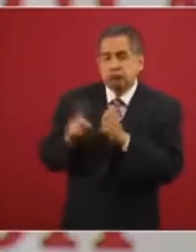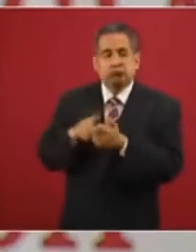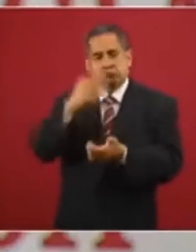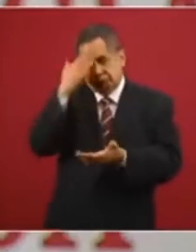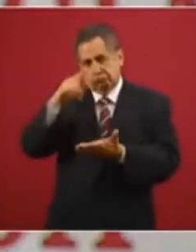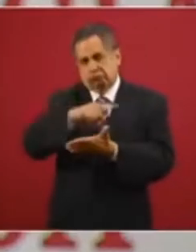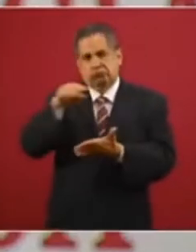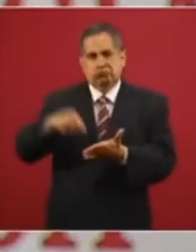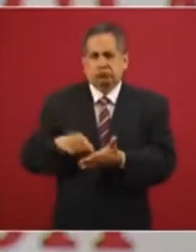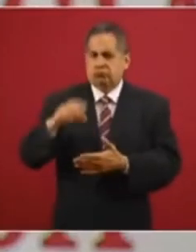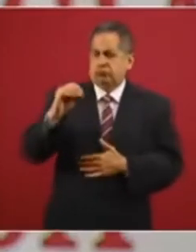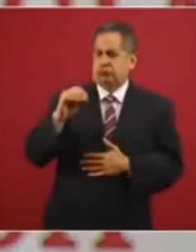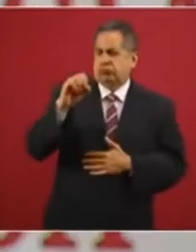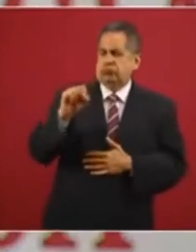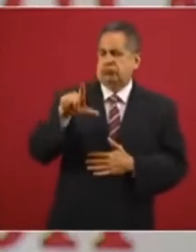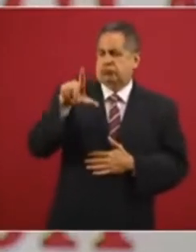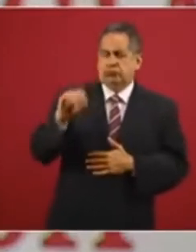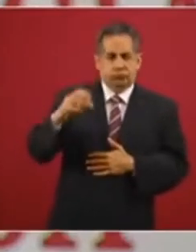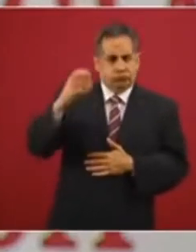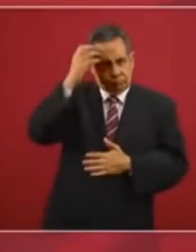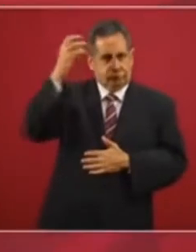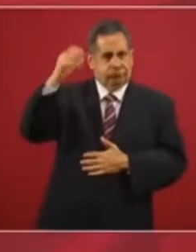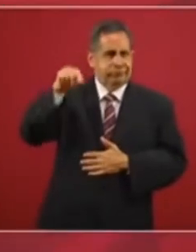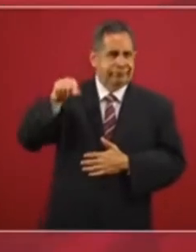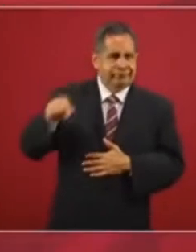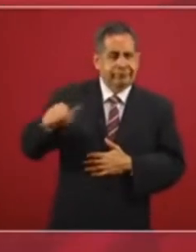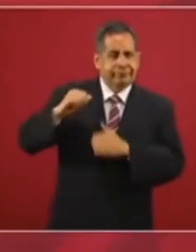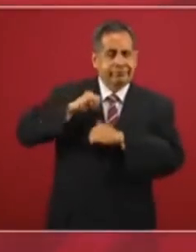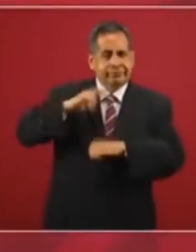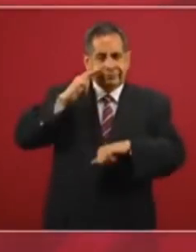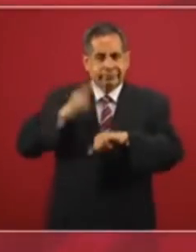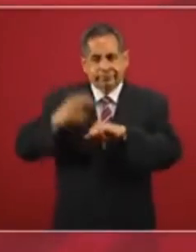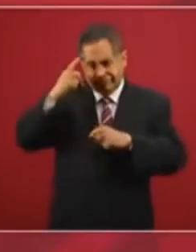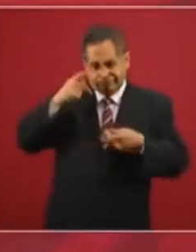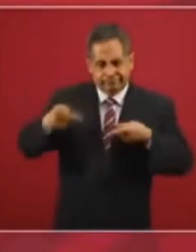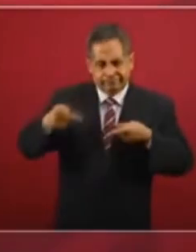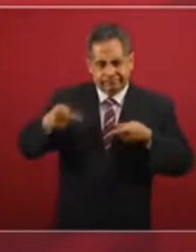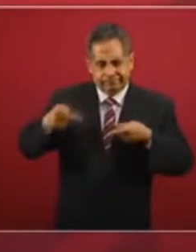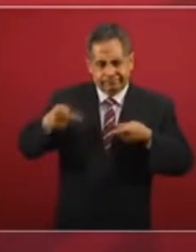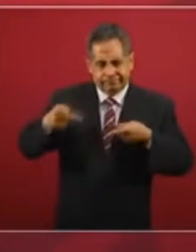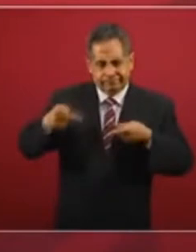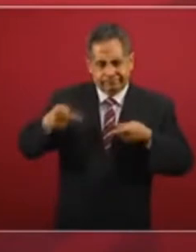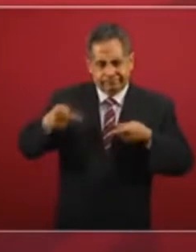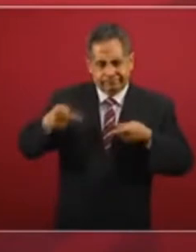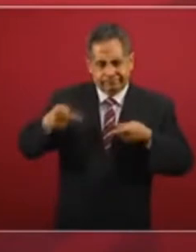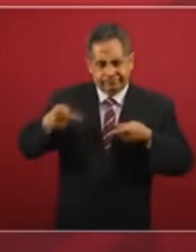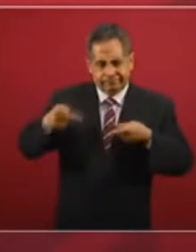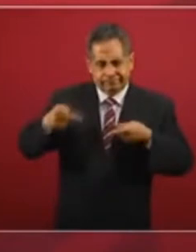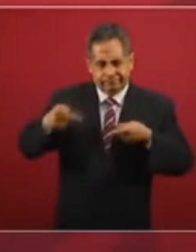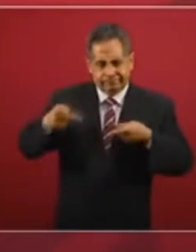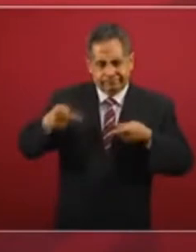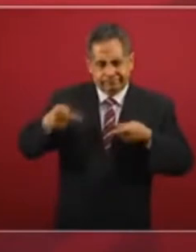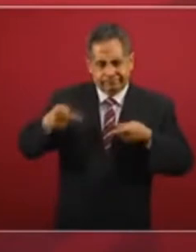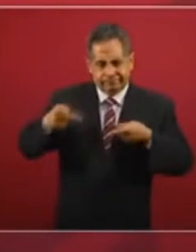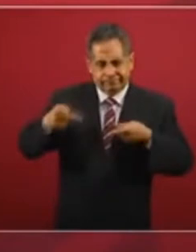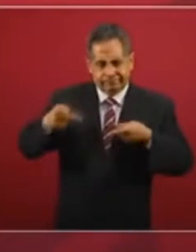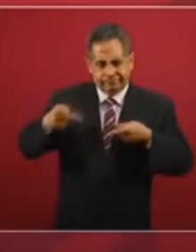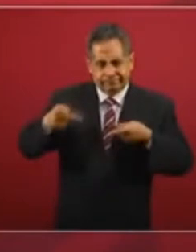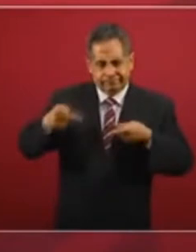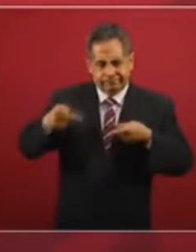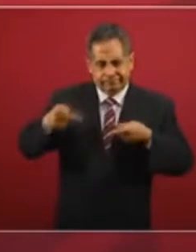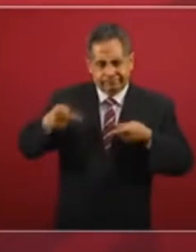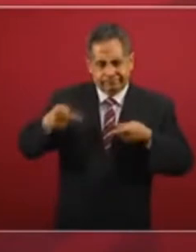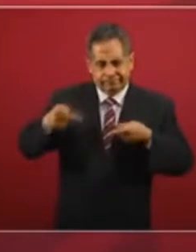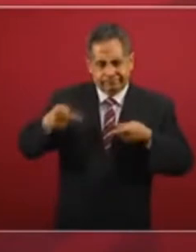sede de la Coalición para la Innovación en la Preparación para Pandemias. And you know that in Norway they have the